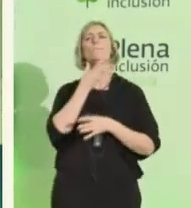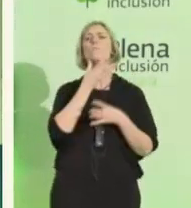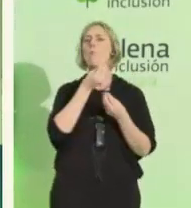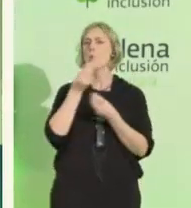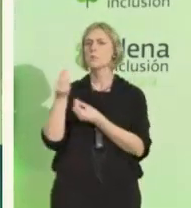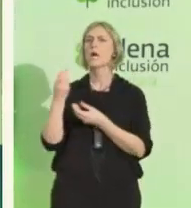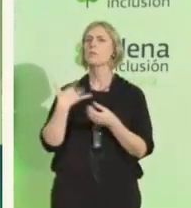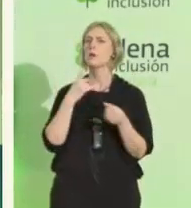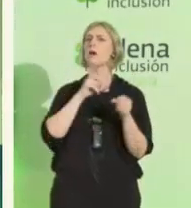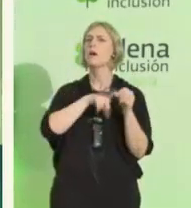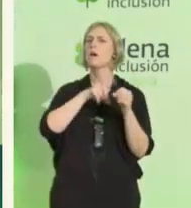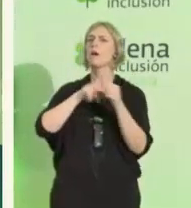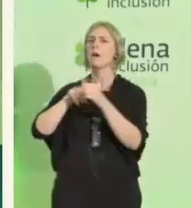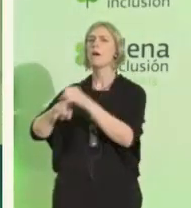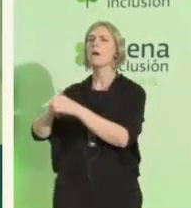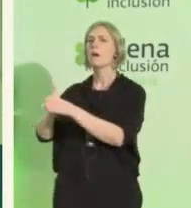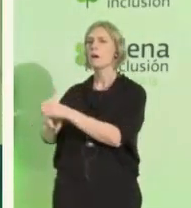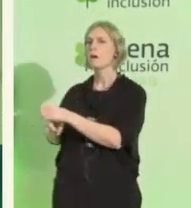pero